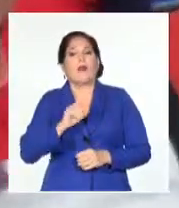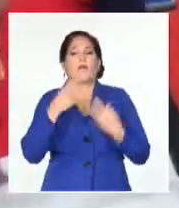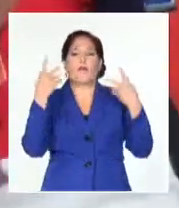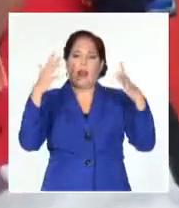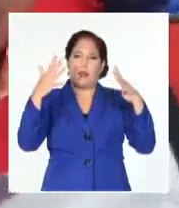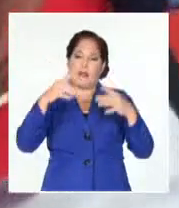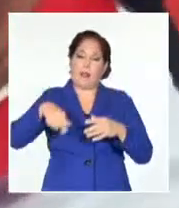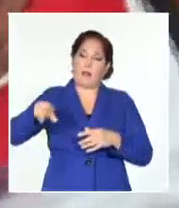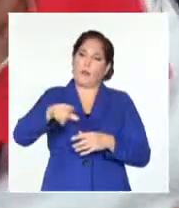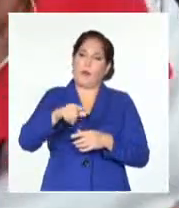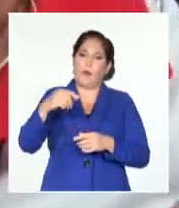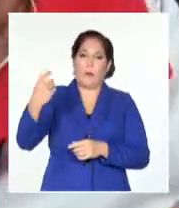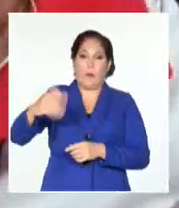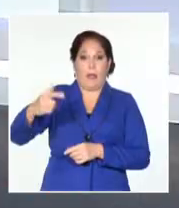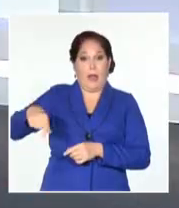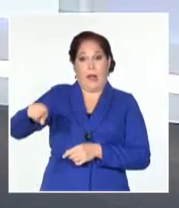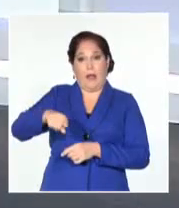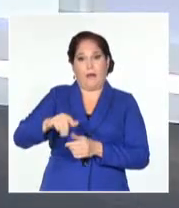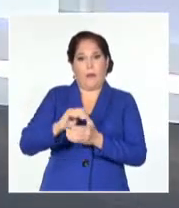Bueno, gracias, pueblo.